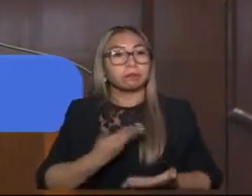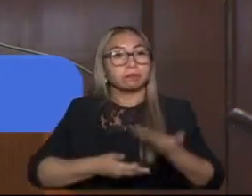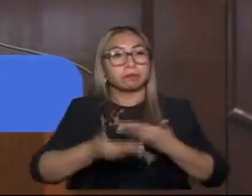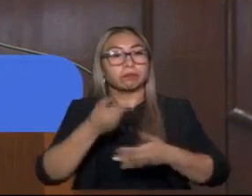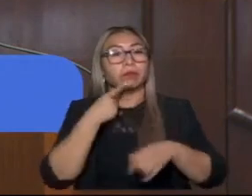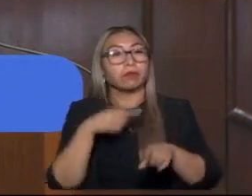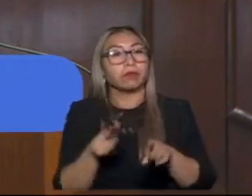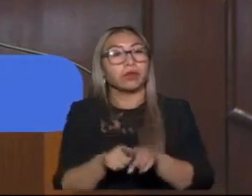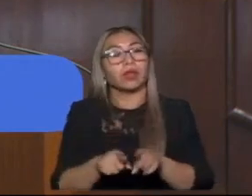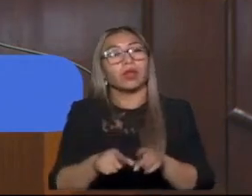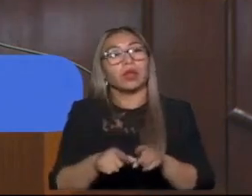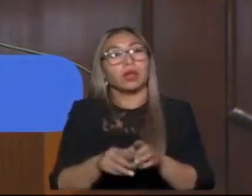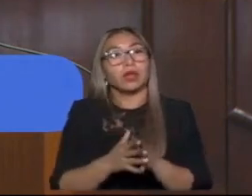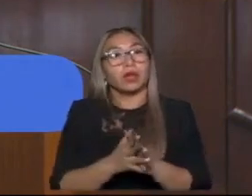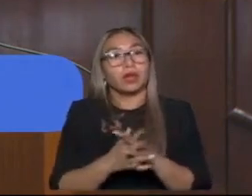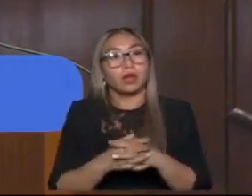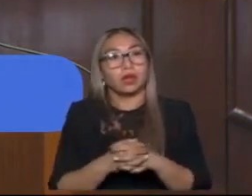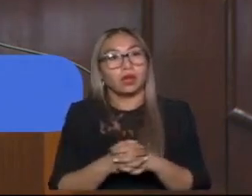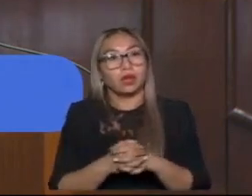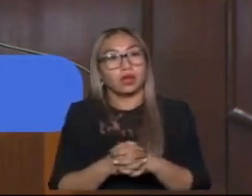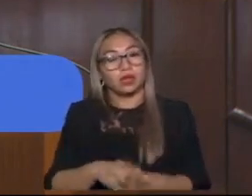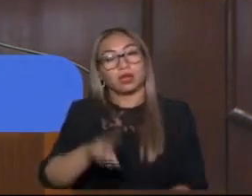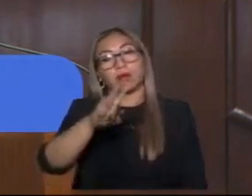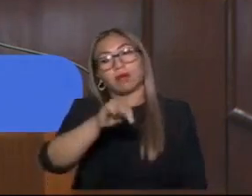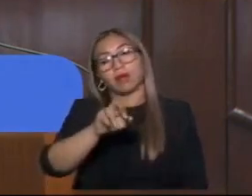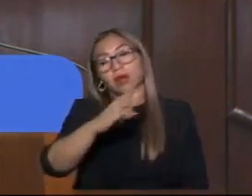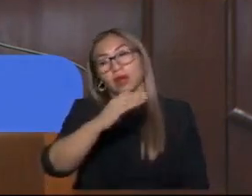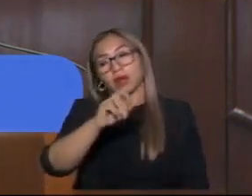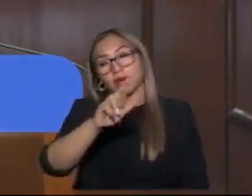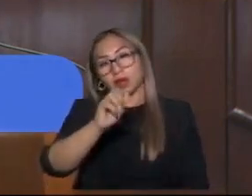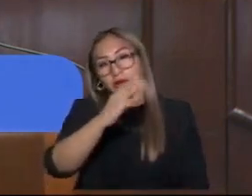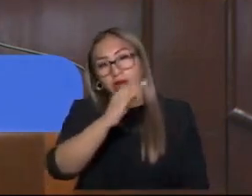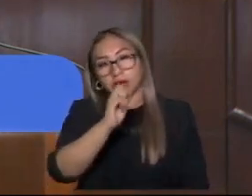Construcción de calles y alcantarillados de Macaracas.